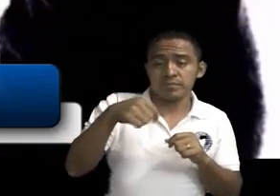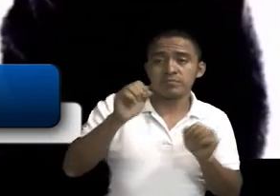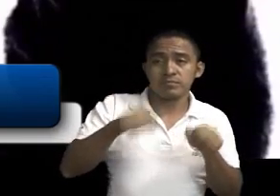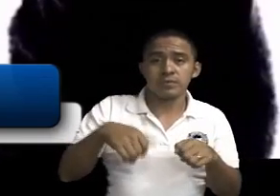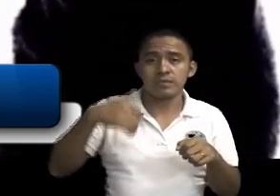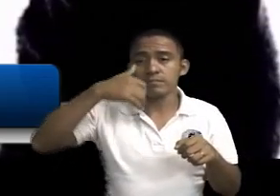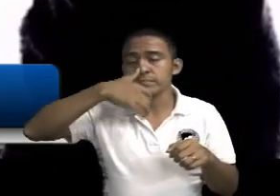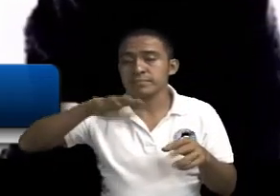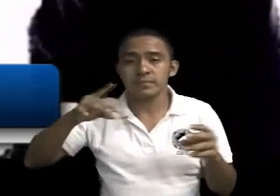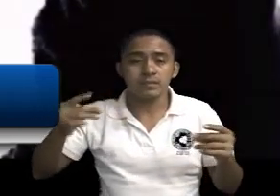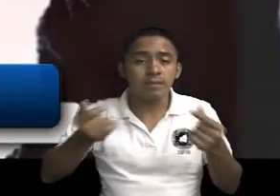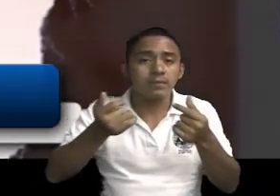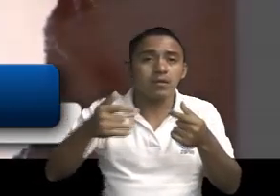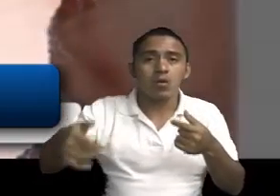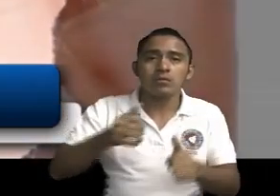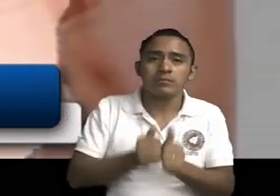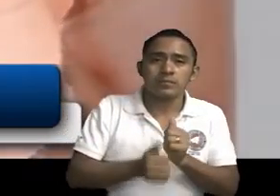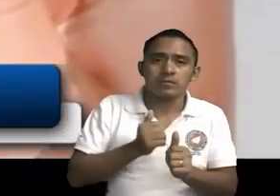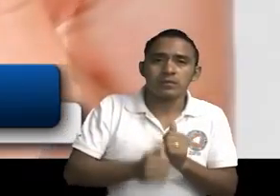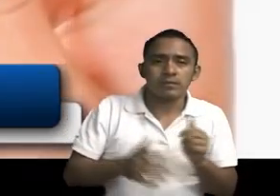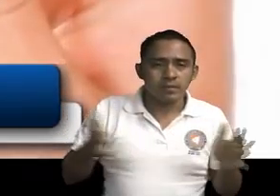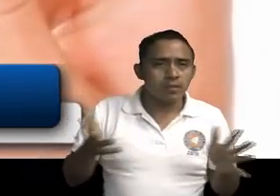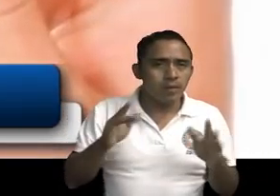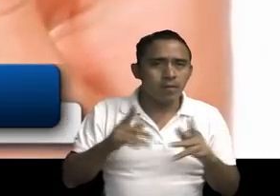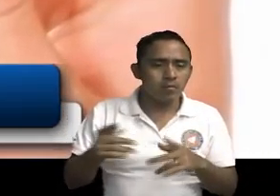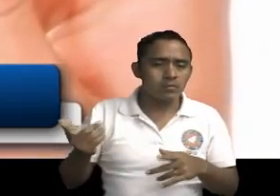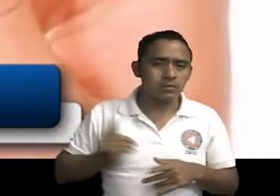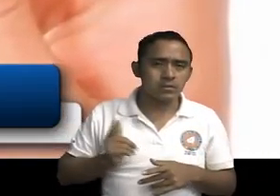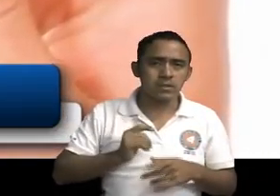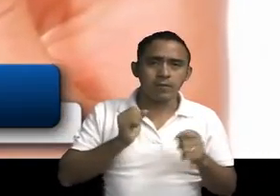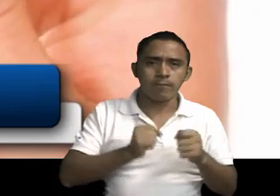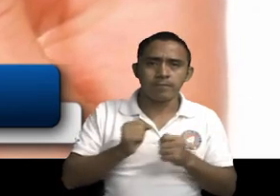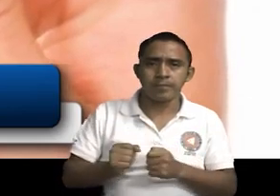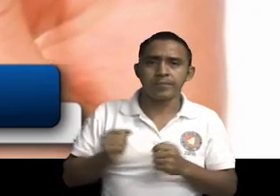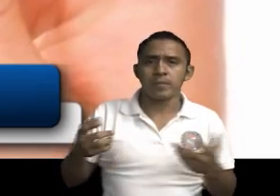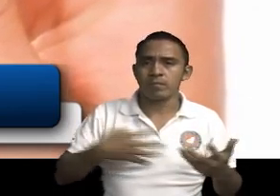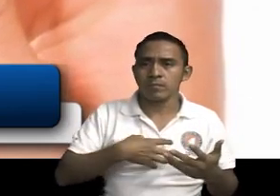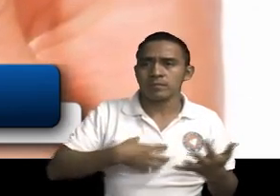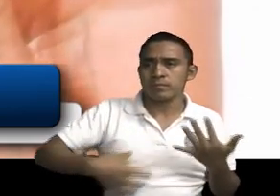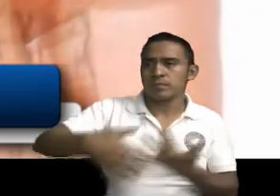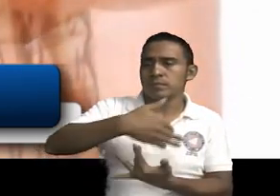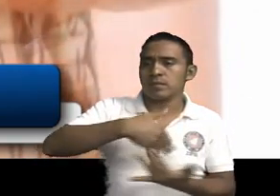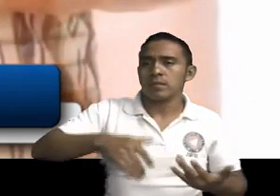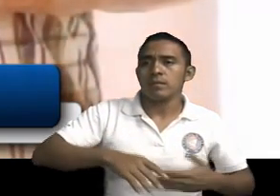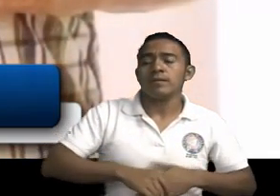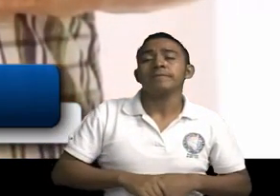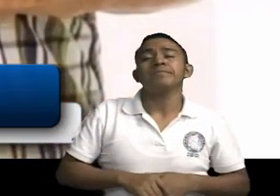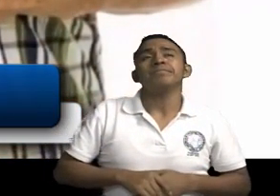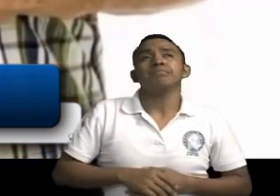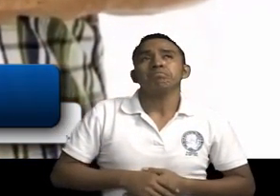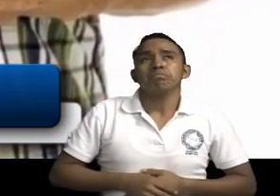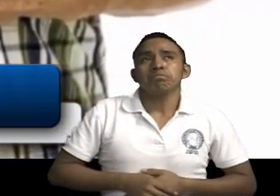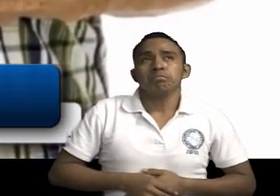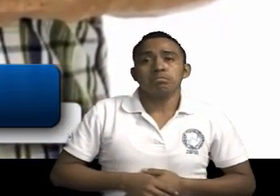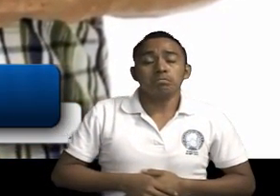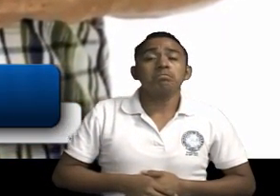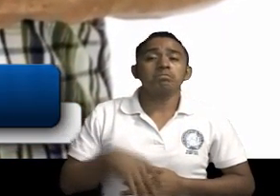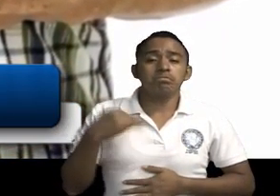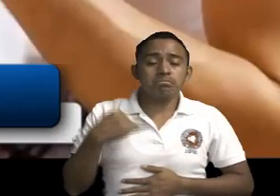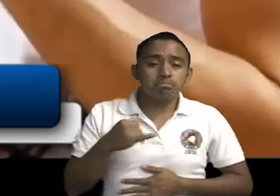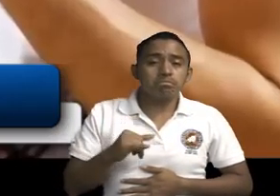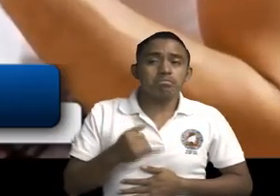eyaculación precoz, que otro problema también que padecen los hombres en sus relaciones sexuales. Sí, claro, fíjate que es algo interesante